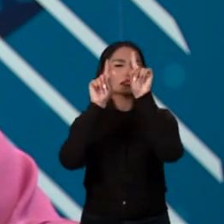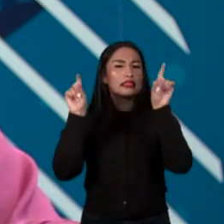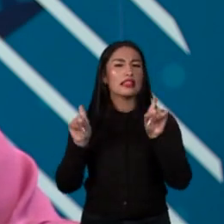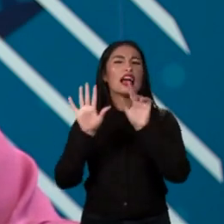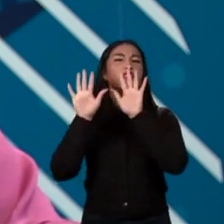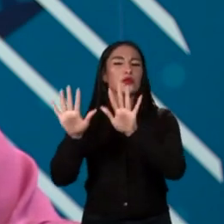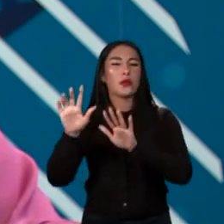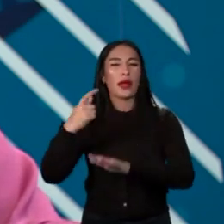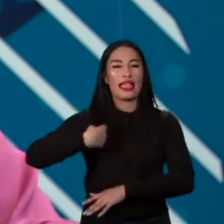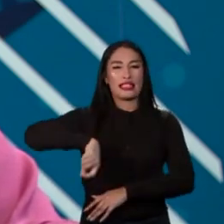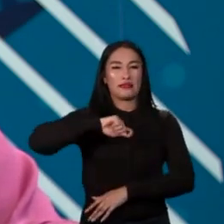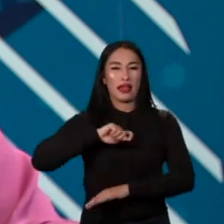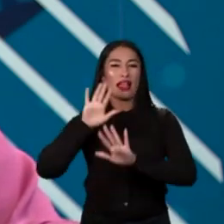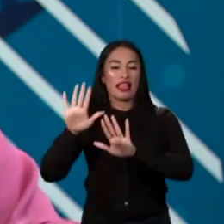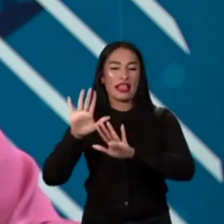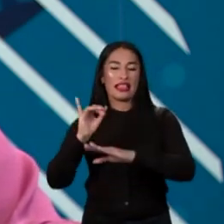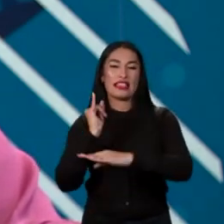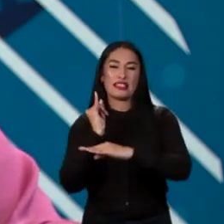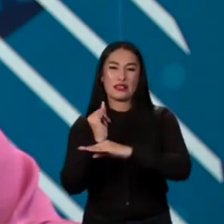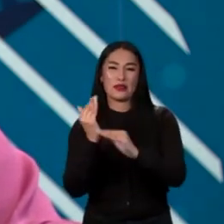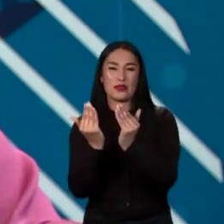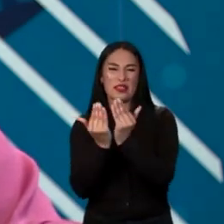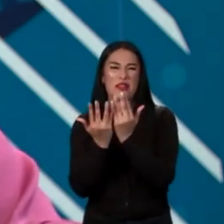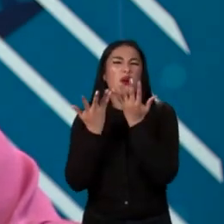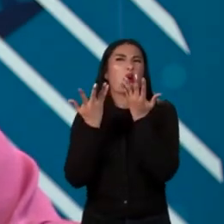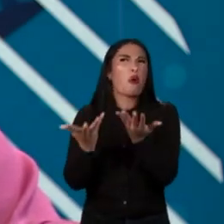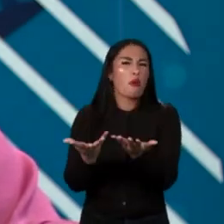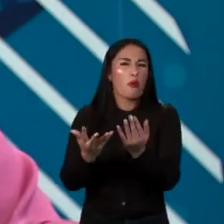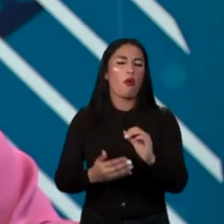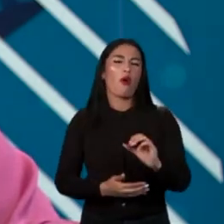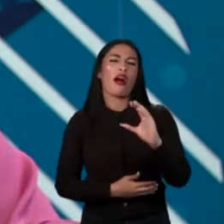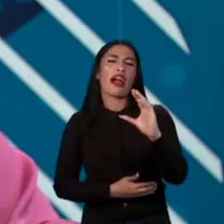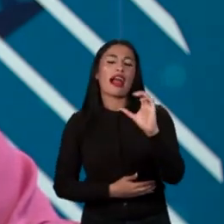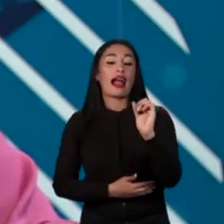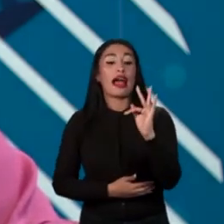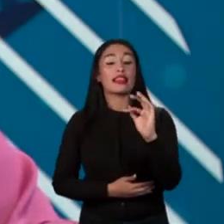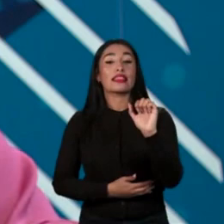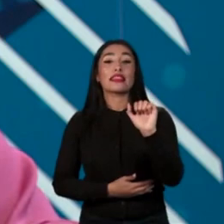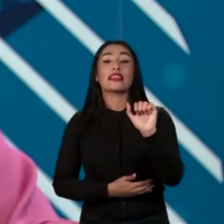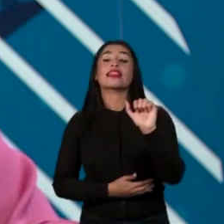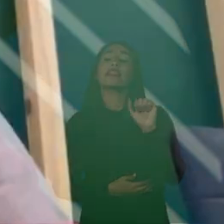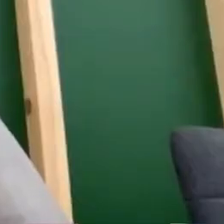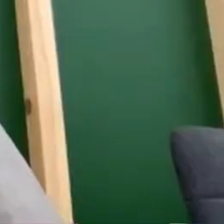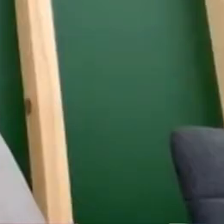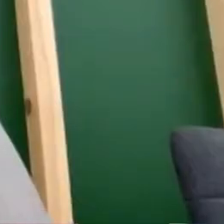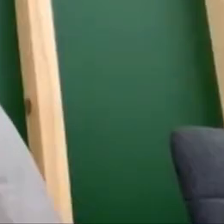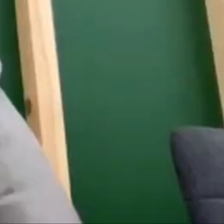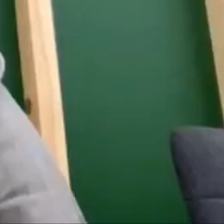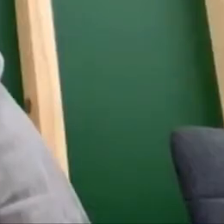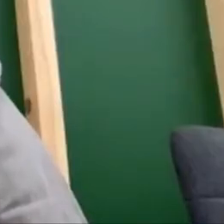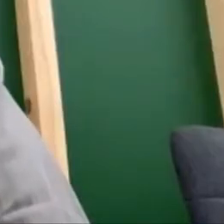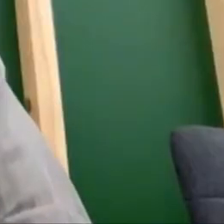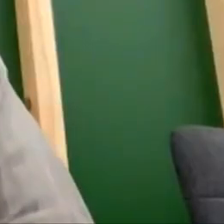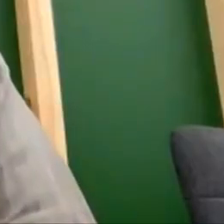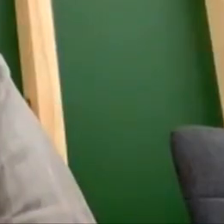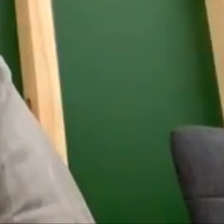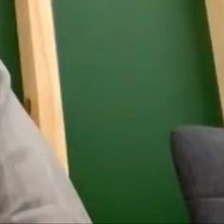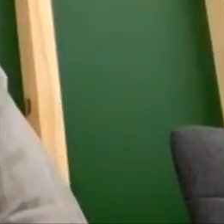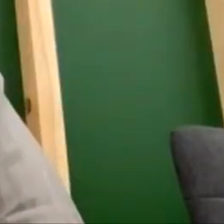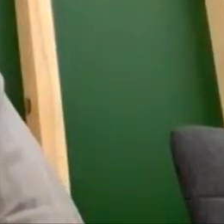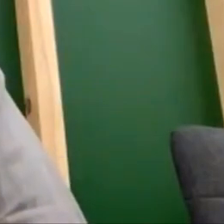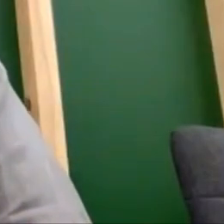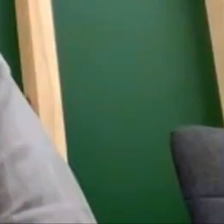Cataluña, una institución española, ¿cómo han sido esos procesos de transformación? Personalmente pienso que la